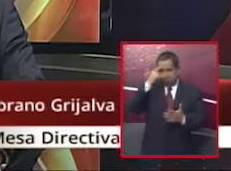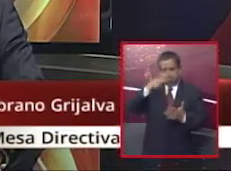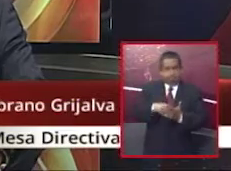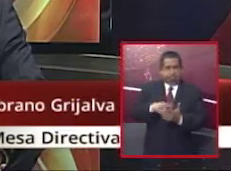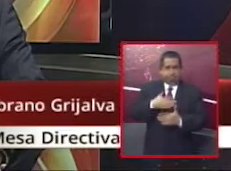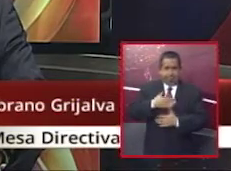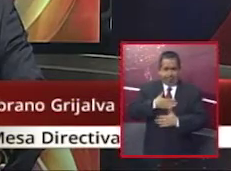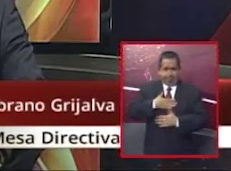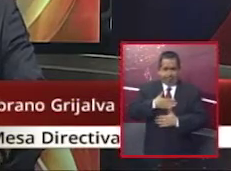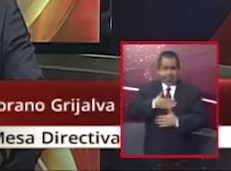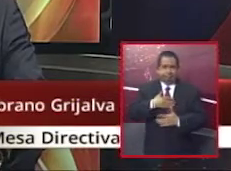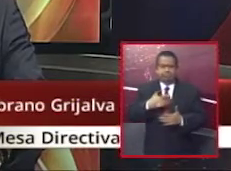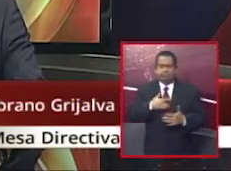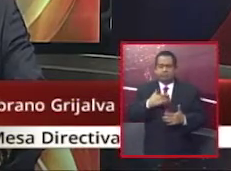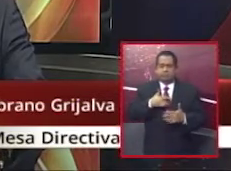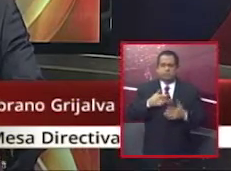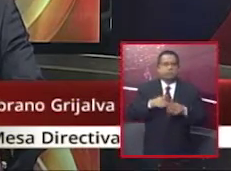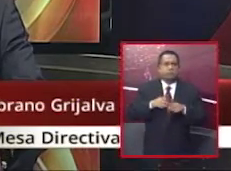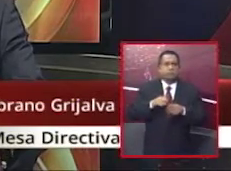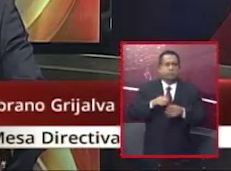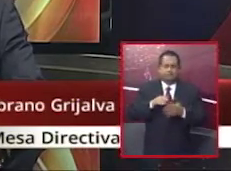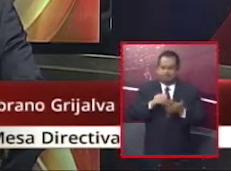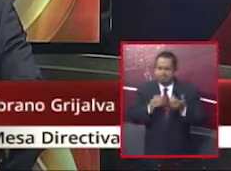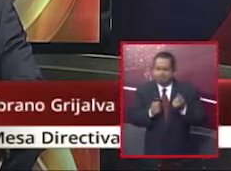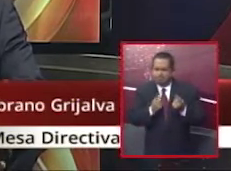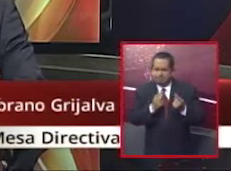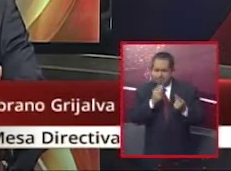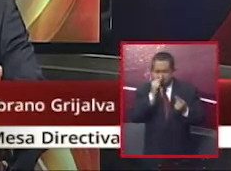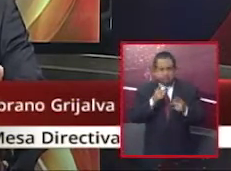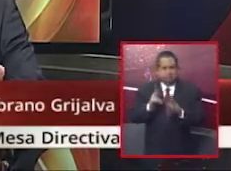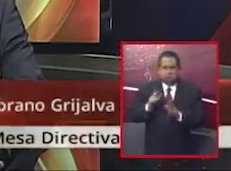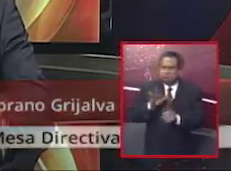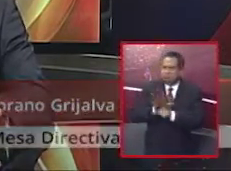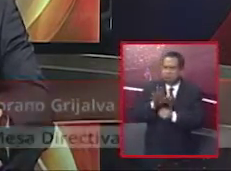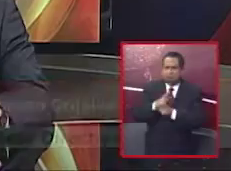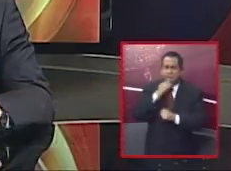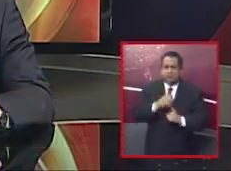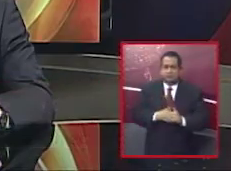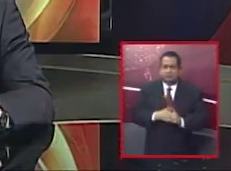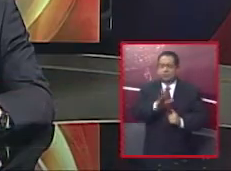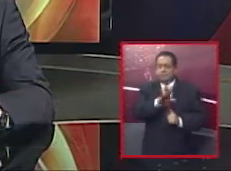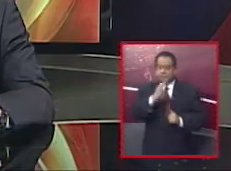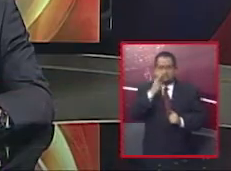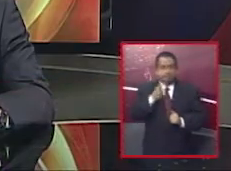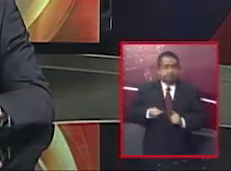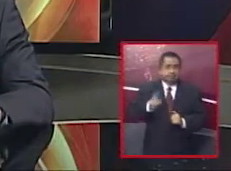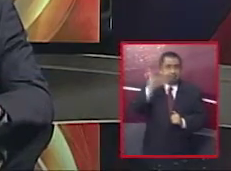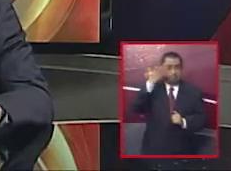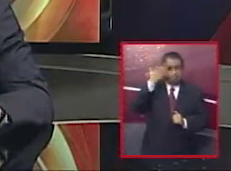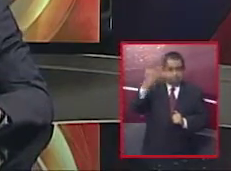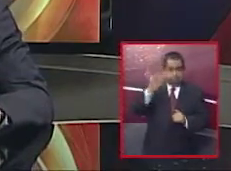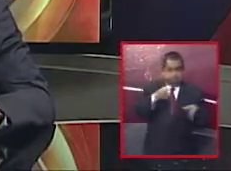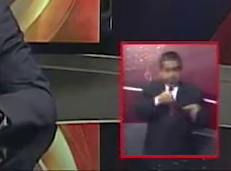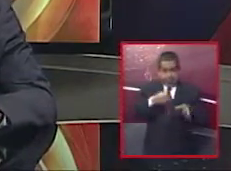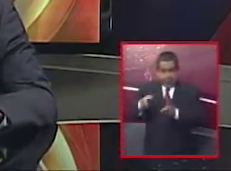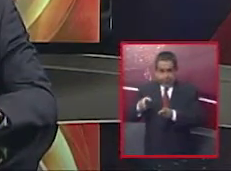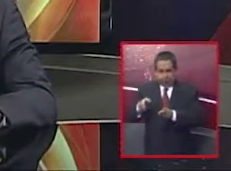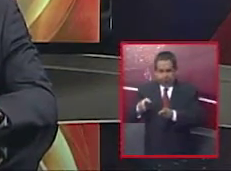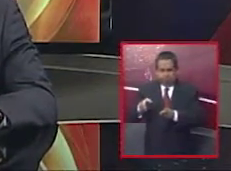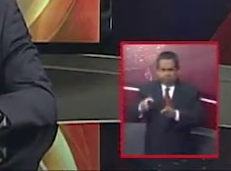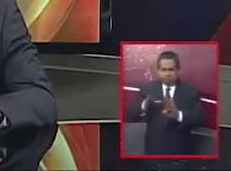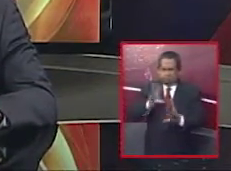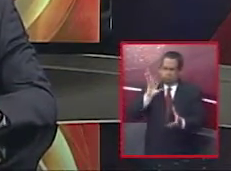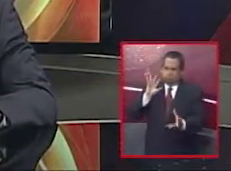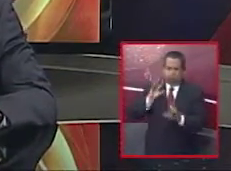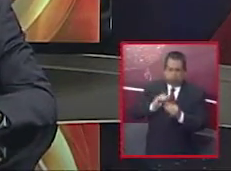que se mantuvieron insuficiencias, pero fíjate, en un primer periodo extraordinario fue que asumimos toda